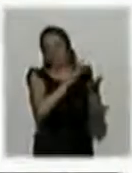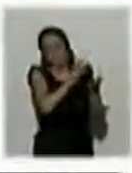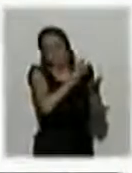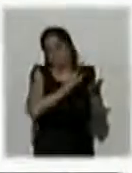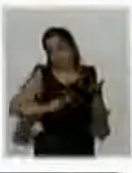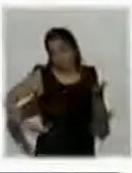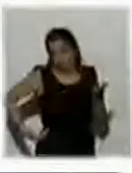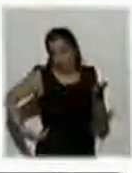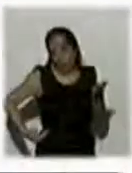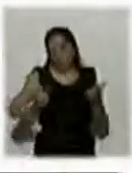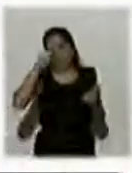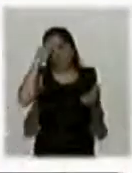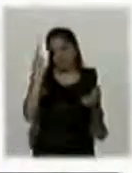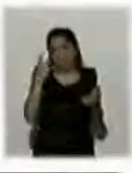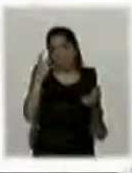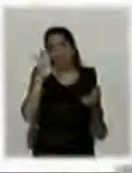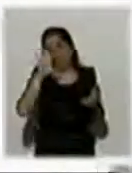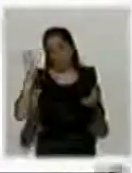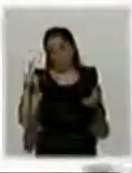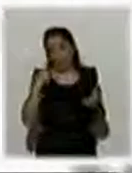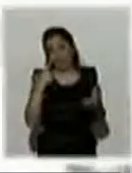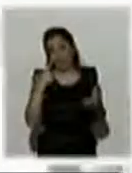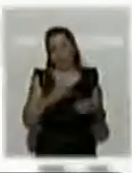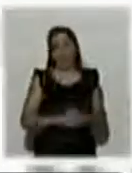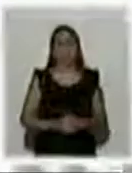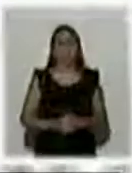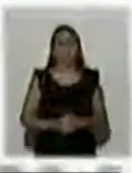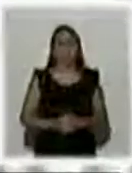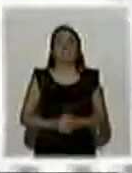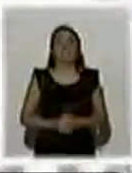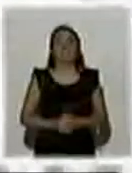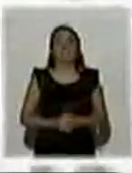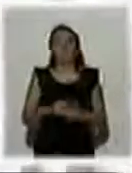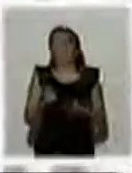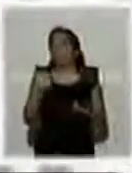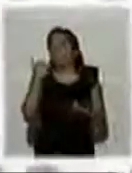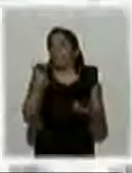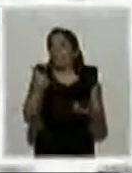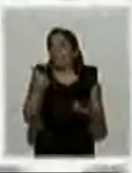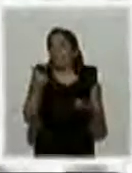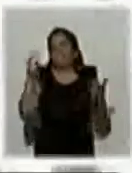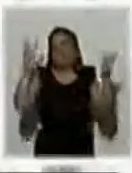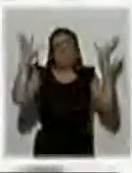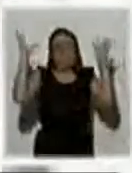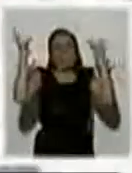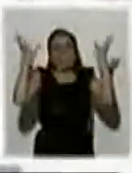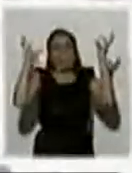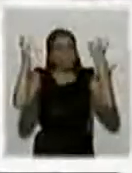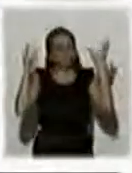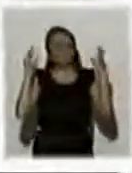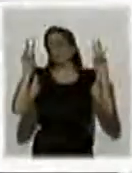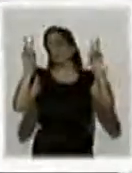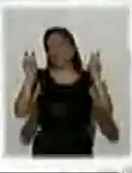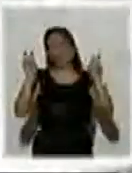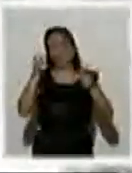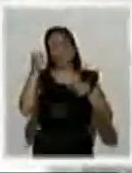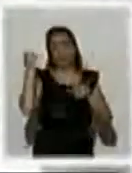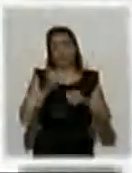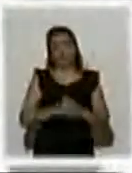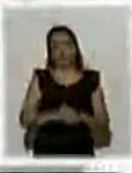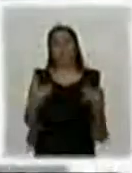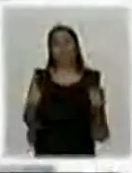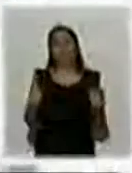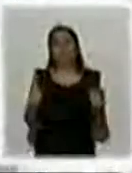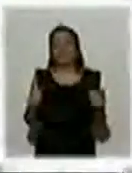la problemática ambiental que ha entrado en la agenda pública, que ha sido apropiada por las comunidades como efecto de tragedias